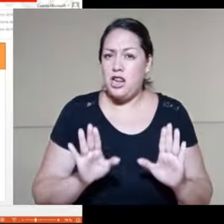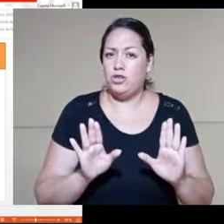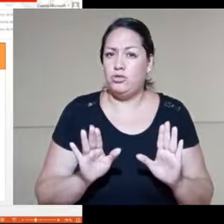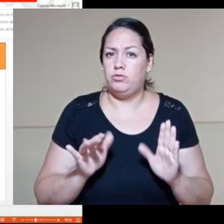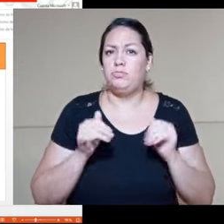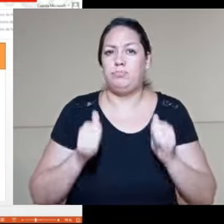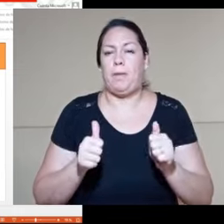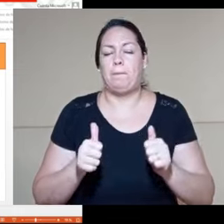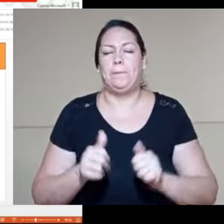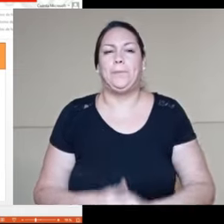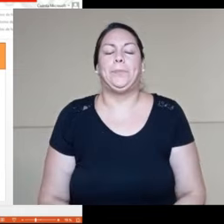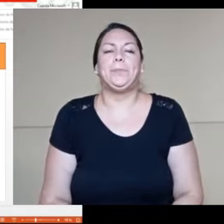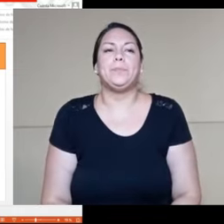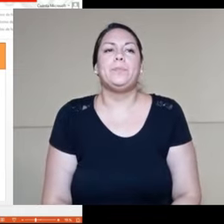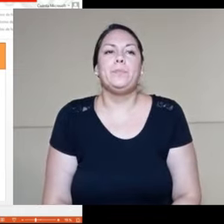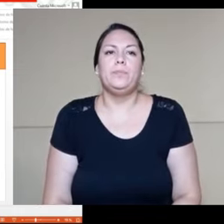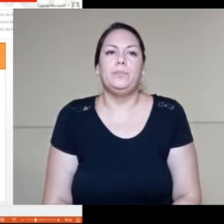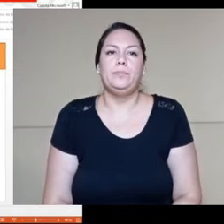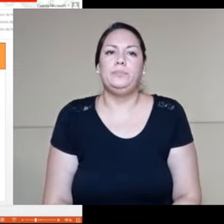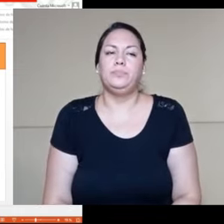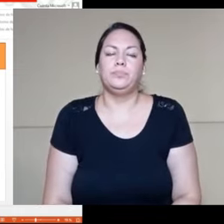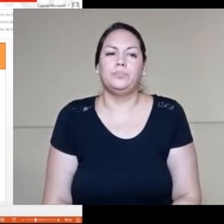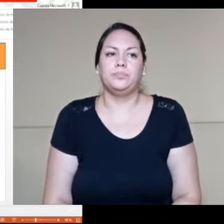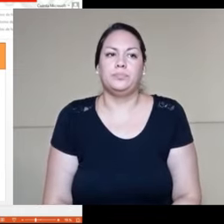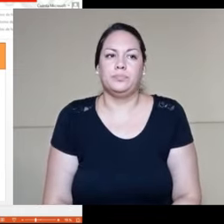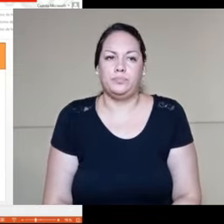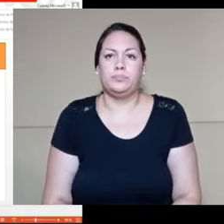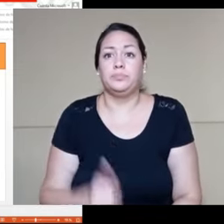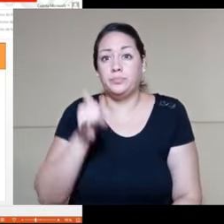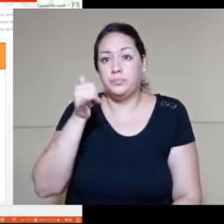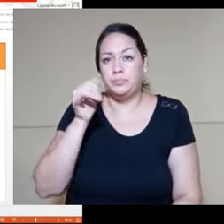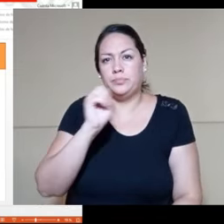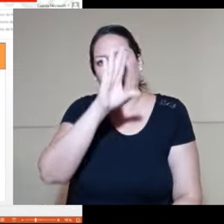seguimos. ¿Está claro hasta ahí?